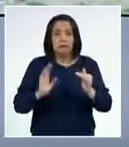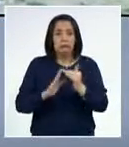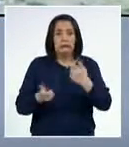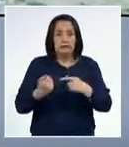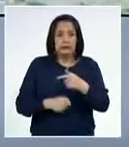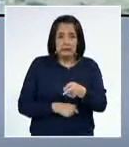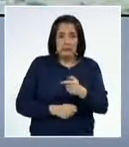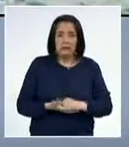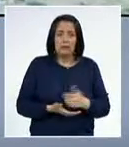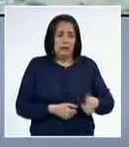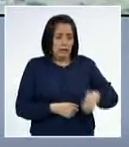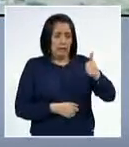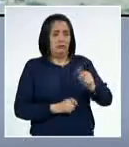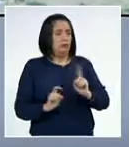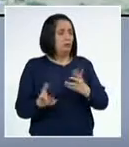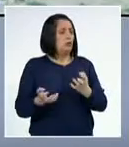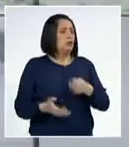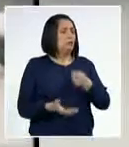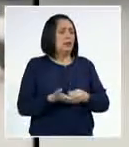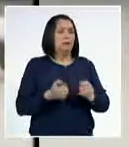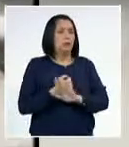ocurrió pues la dueña se niega a pagar cupos.